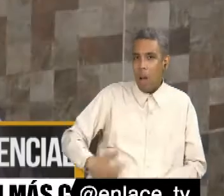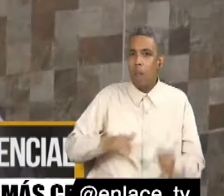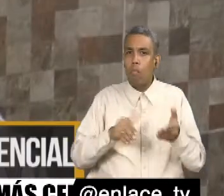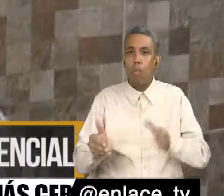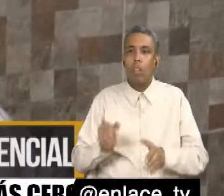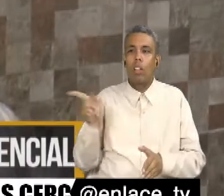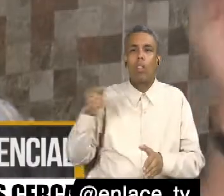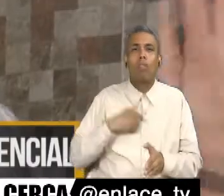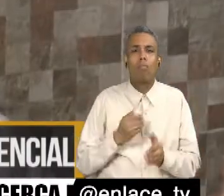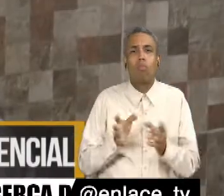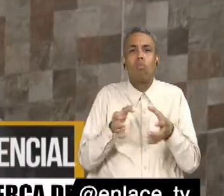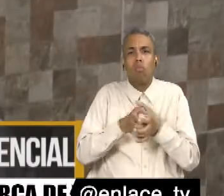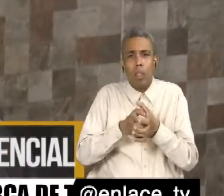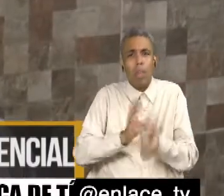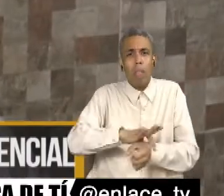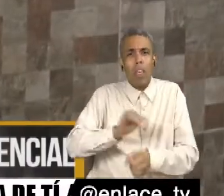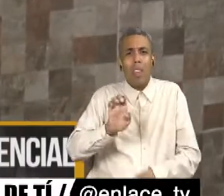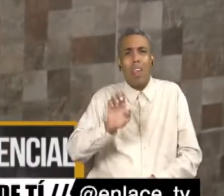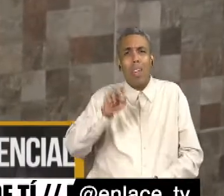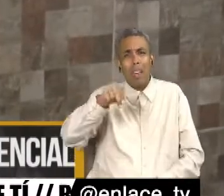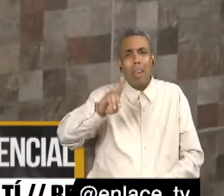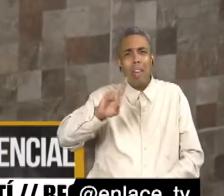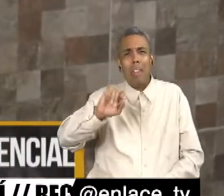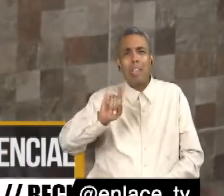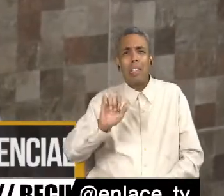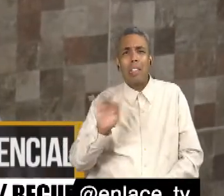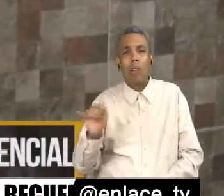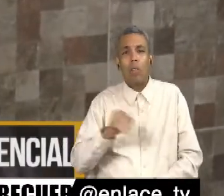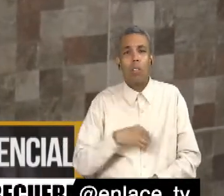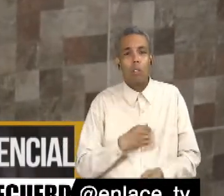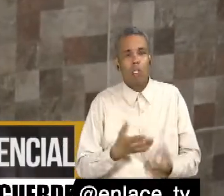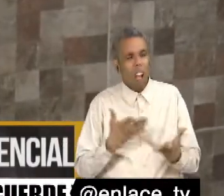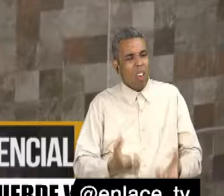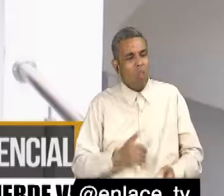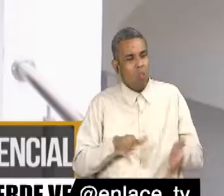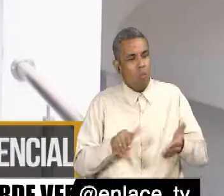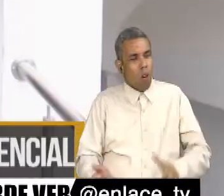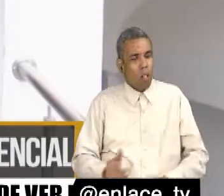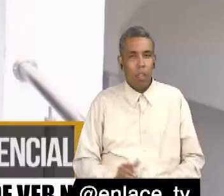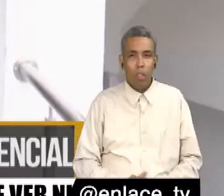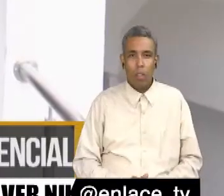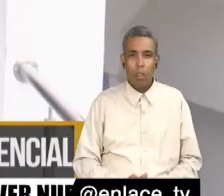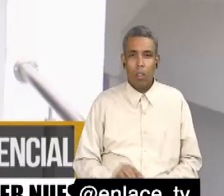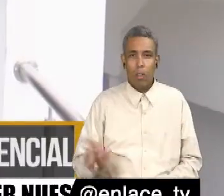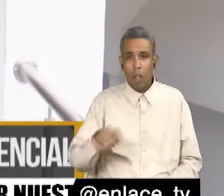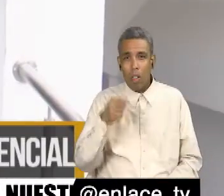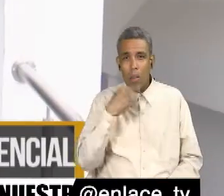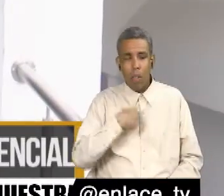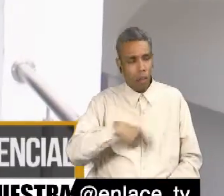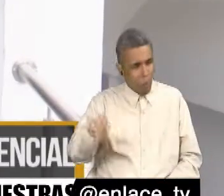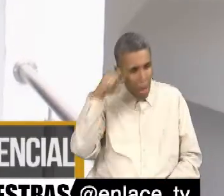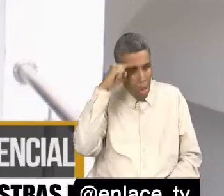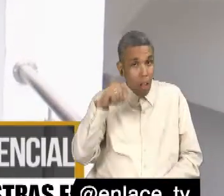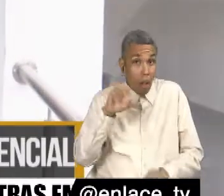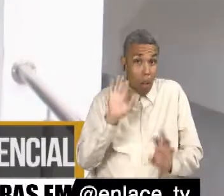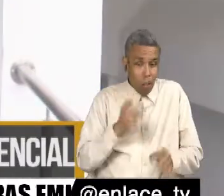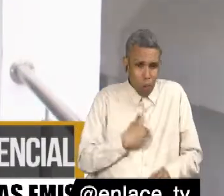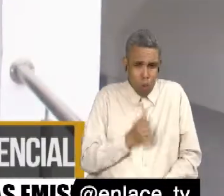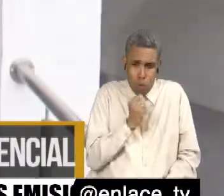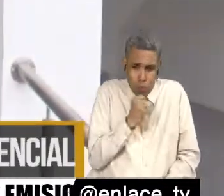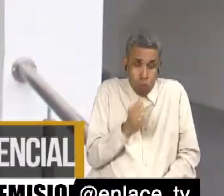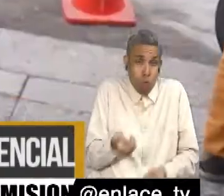ellos, dice, pero usted siempre habla de muerto, y dice, porque es que el que estoy enfermo soy yo. El afectado hace responsable a su EPS de lo que pueda